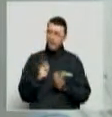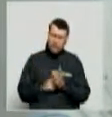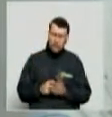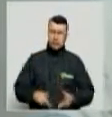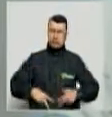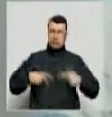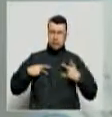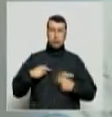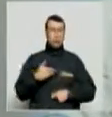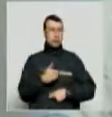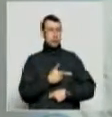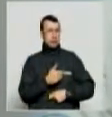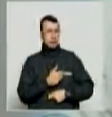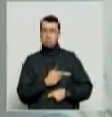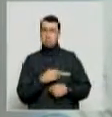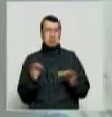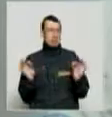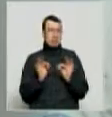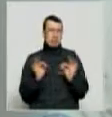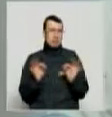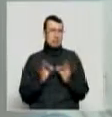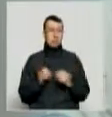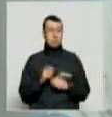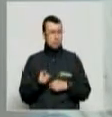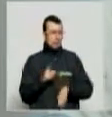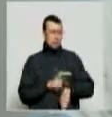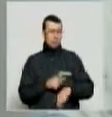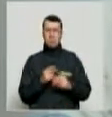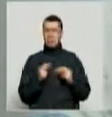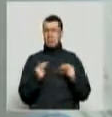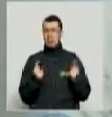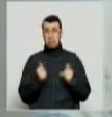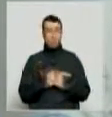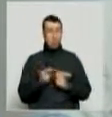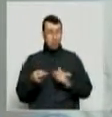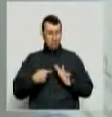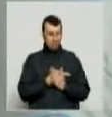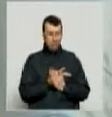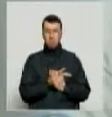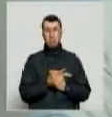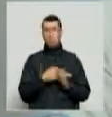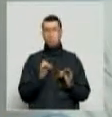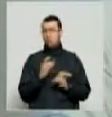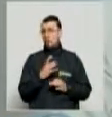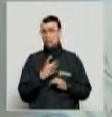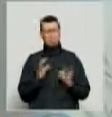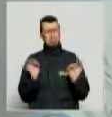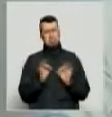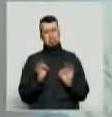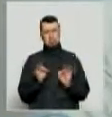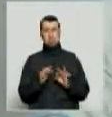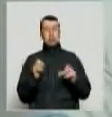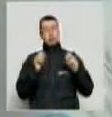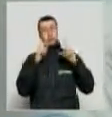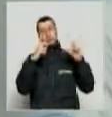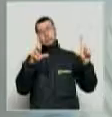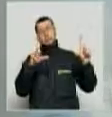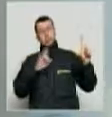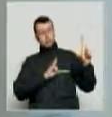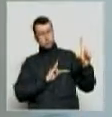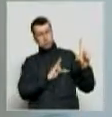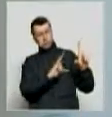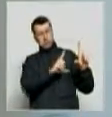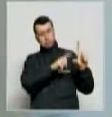examen muy sencillo que se practica en un lapso corto de tiempo y que no es invasivo y no es doloroso, que es un electrocardiograma.